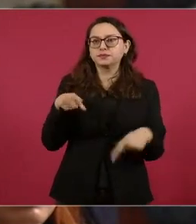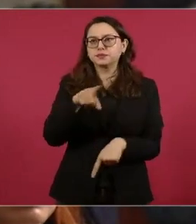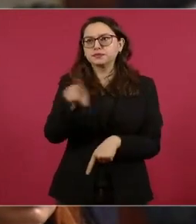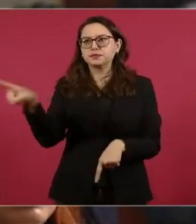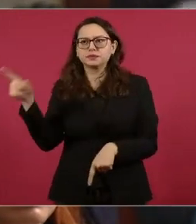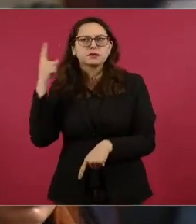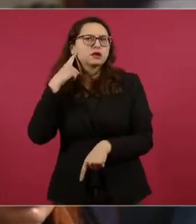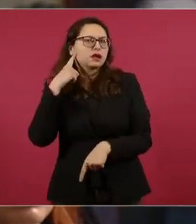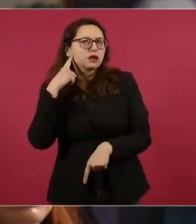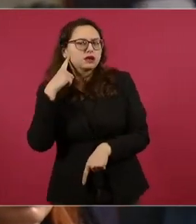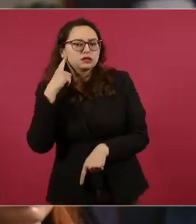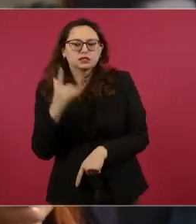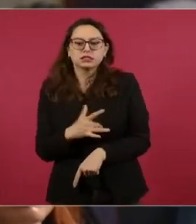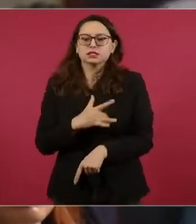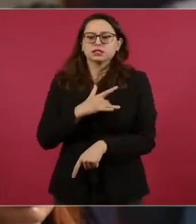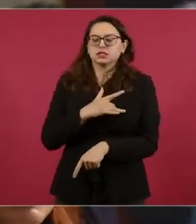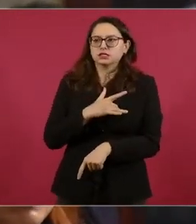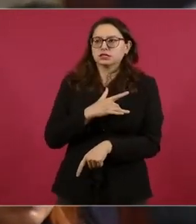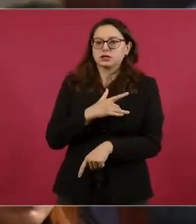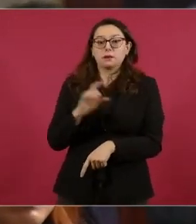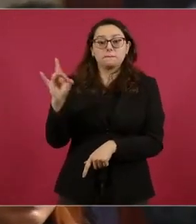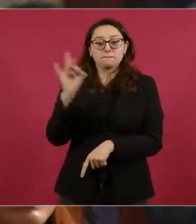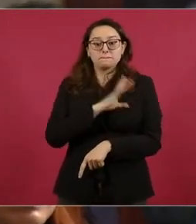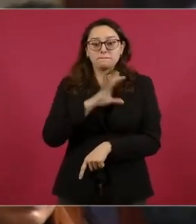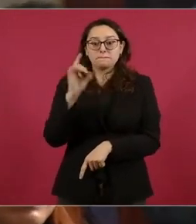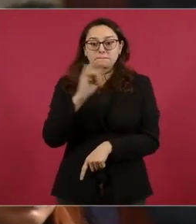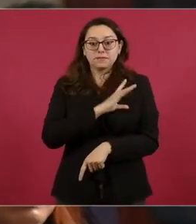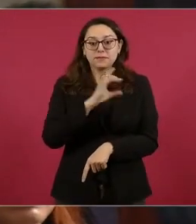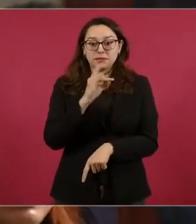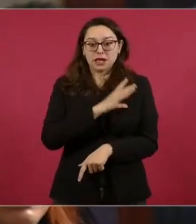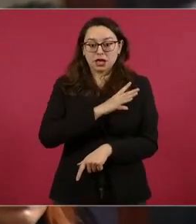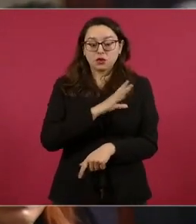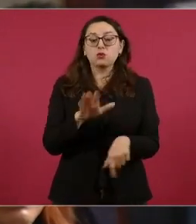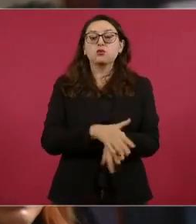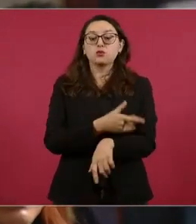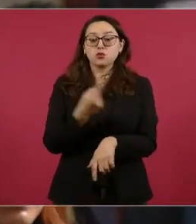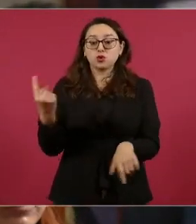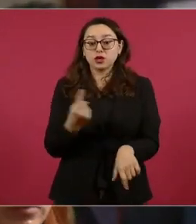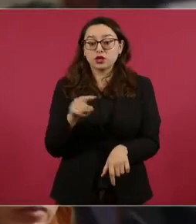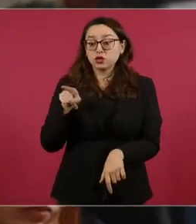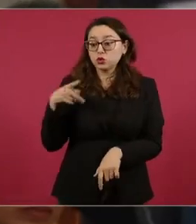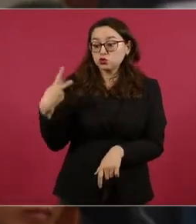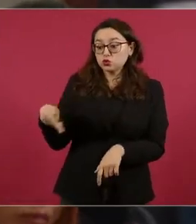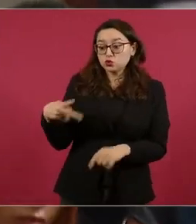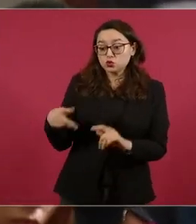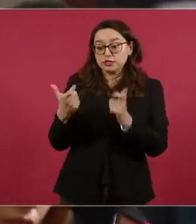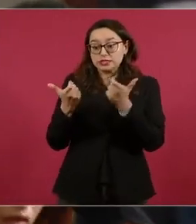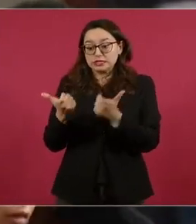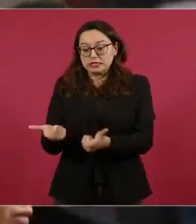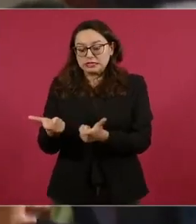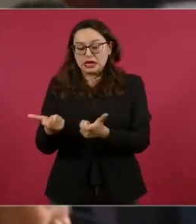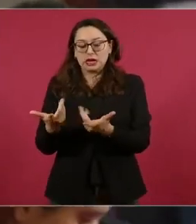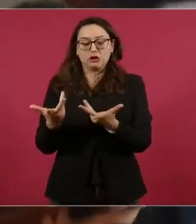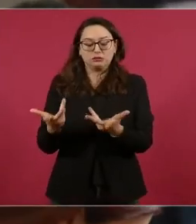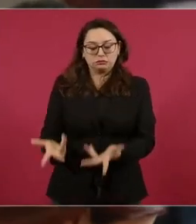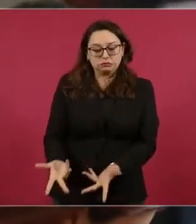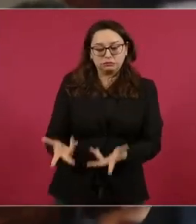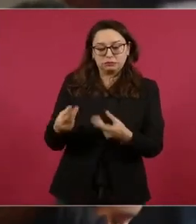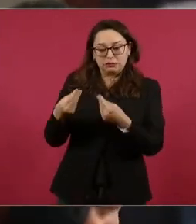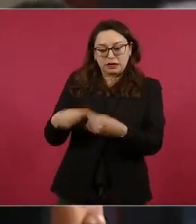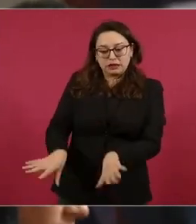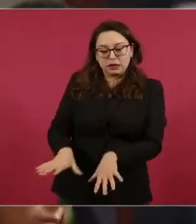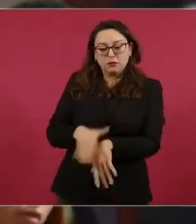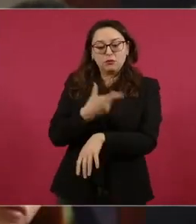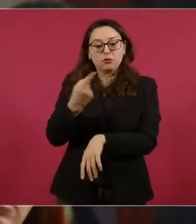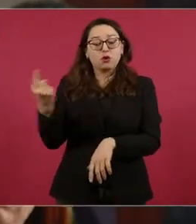comentar el temor que tienen de que sus ingresos y el de sus familias Se afecten por las importaciones de arroz Pulido que es el